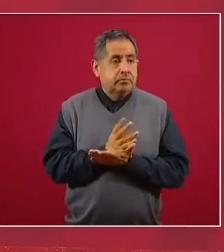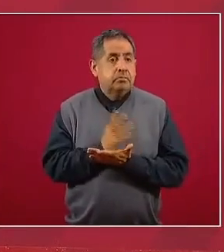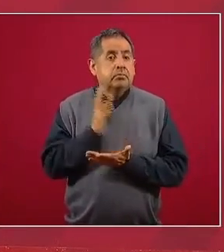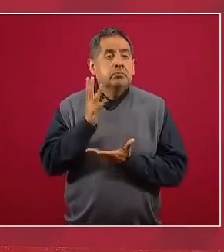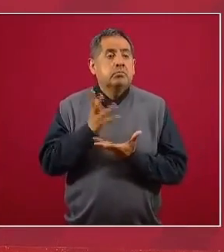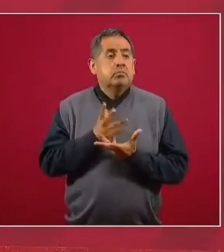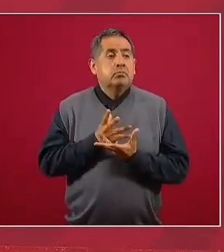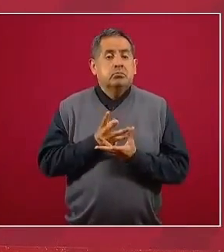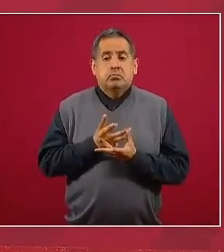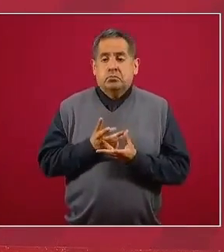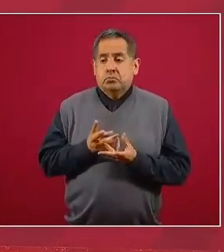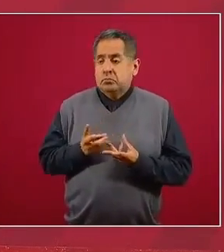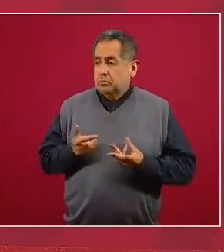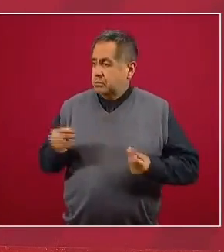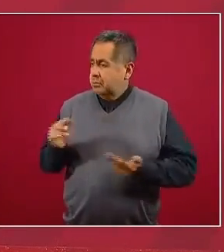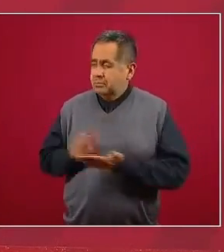enfermedad.